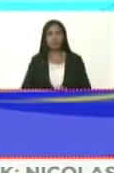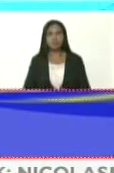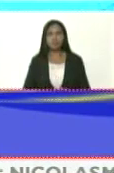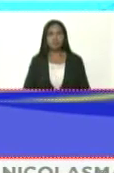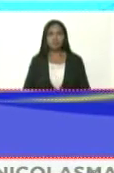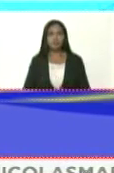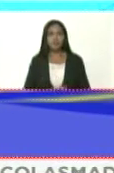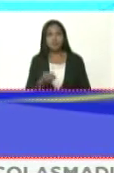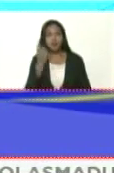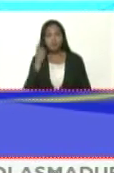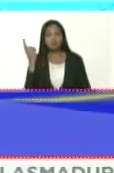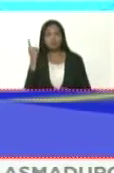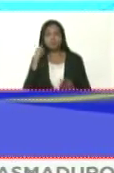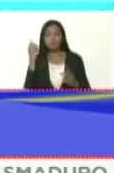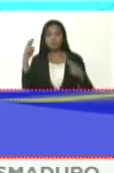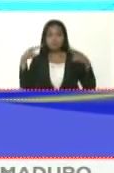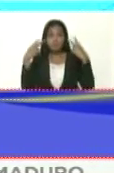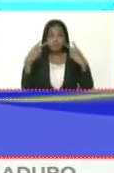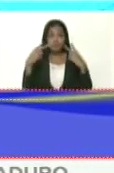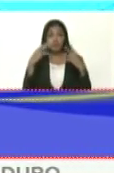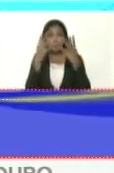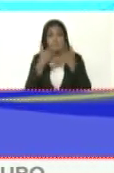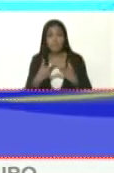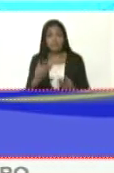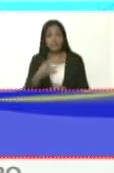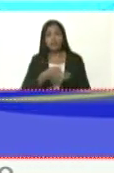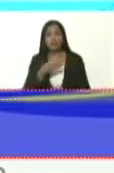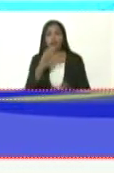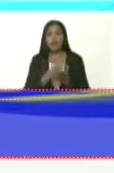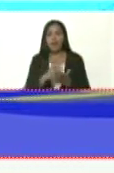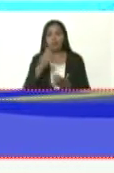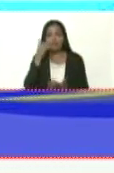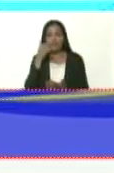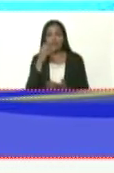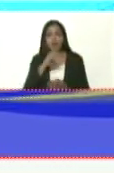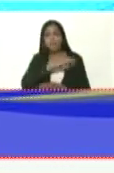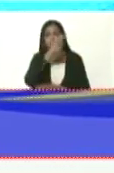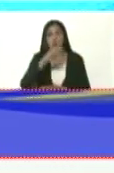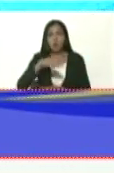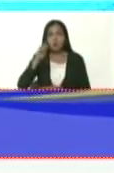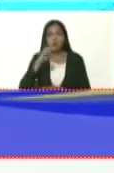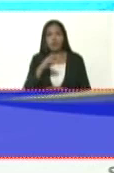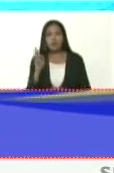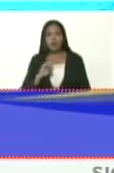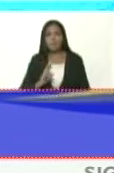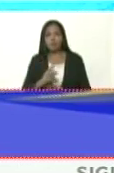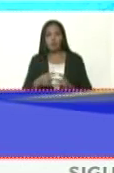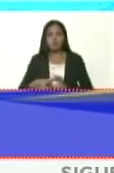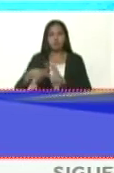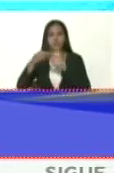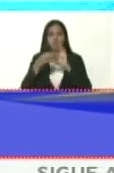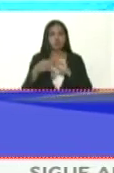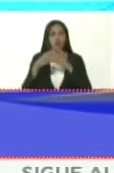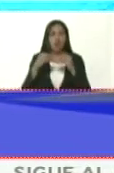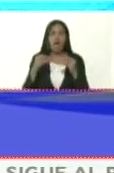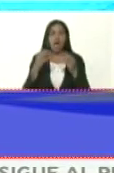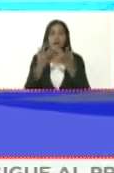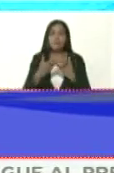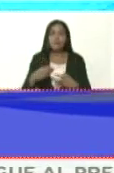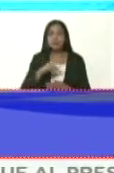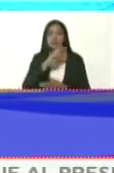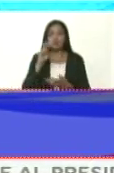Ha oído nuestra empresa socialista CanTV y Movilnet, en alianza con todas las empresas privadas